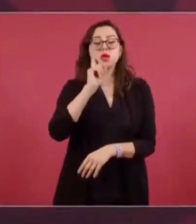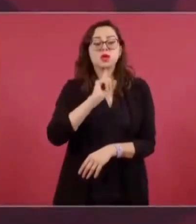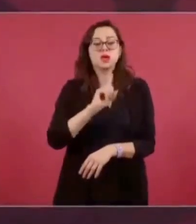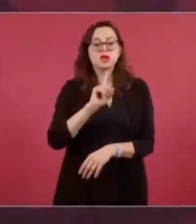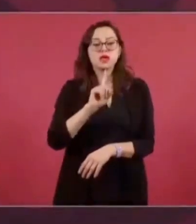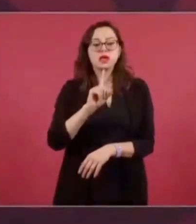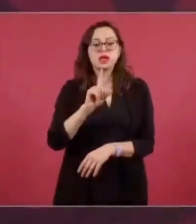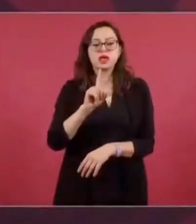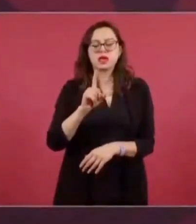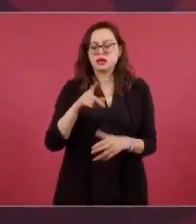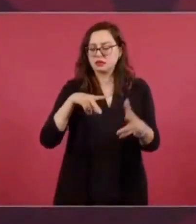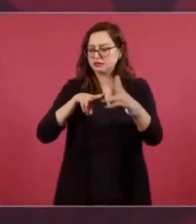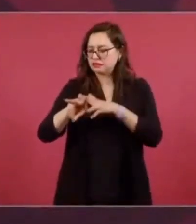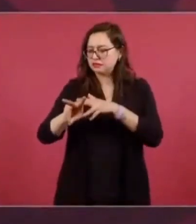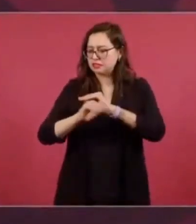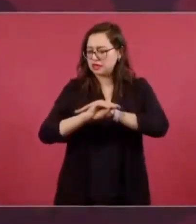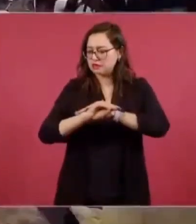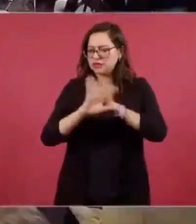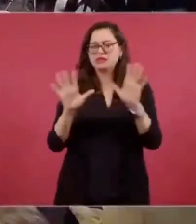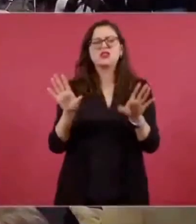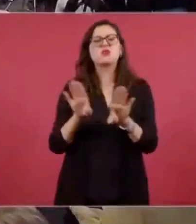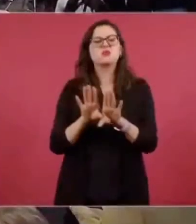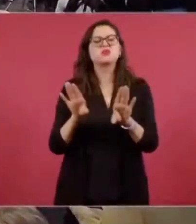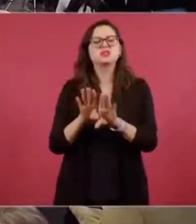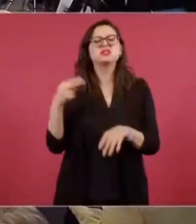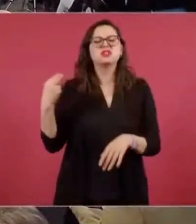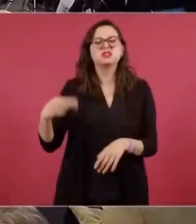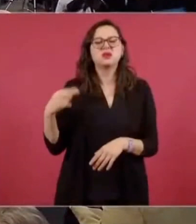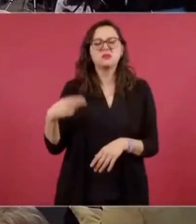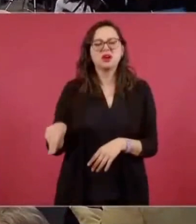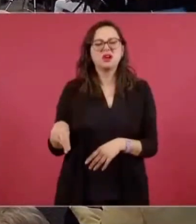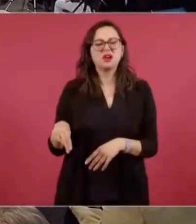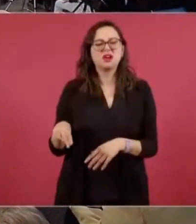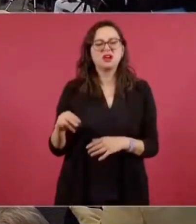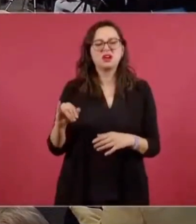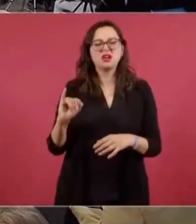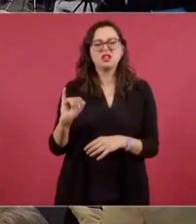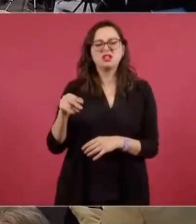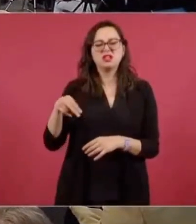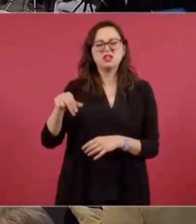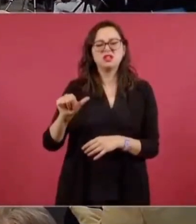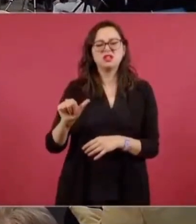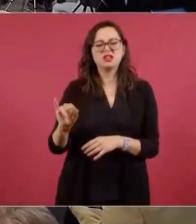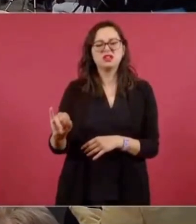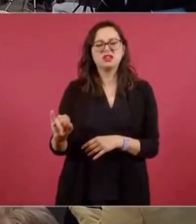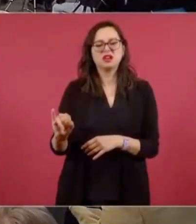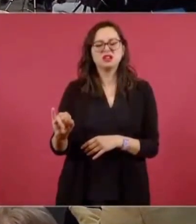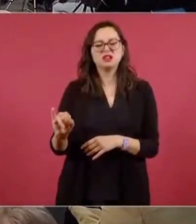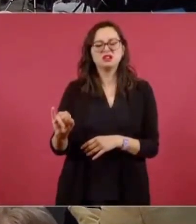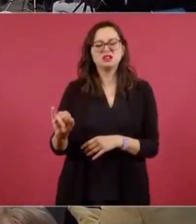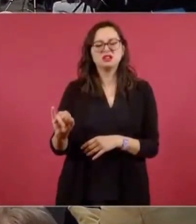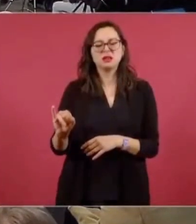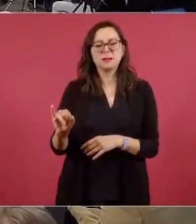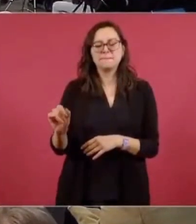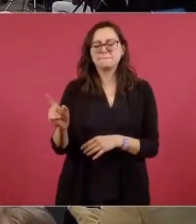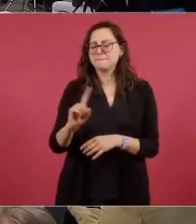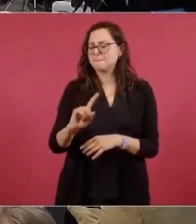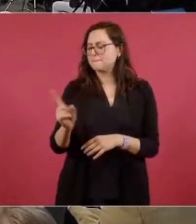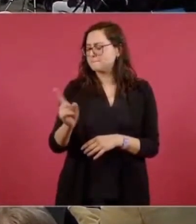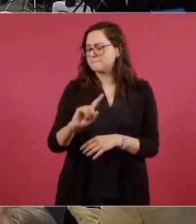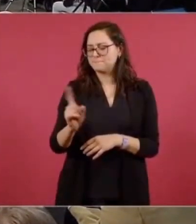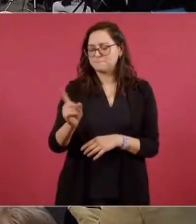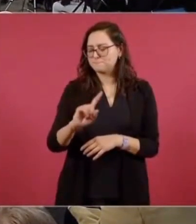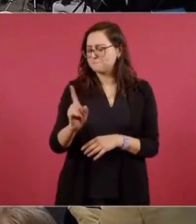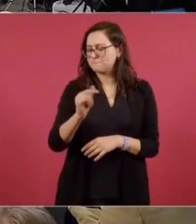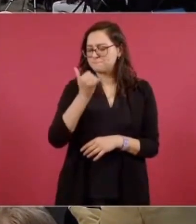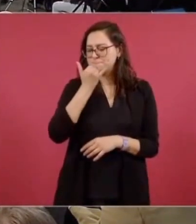la transparencia, ¿cómo se llama? El Instituto De la Transparencia. No, la transparencia,